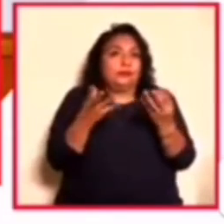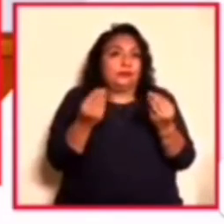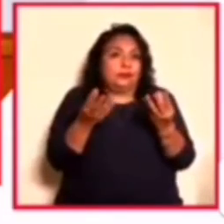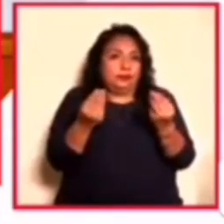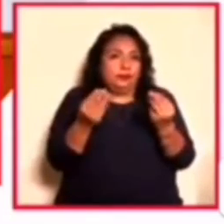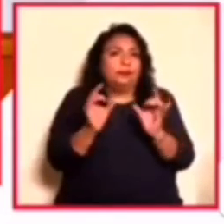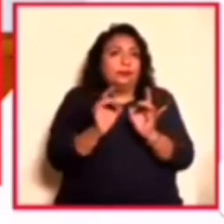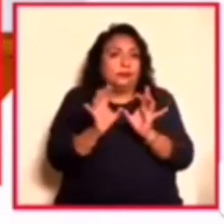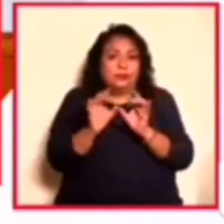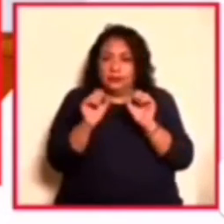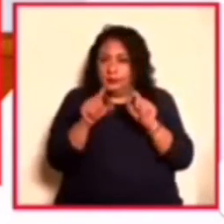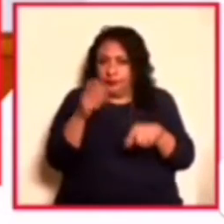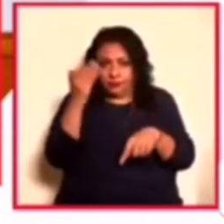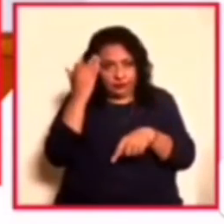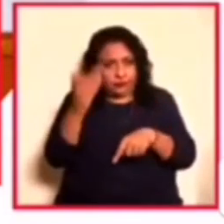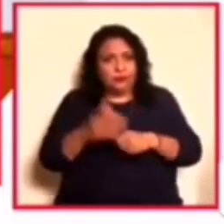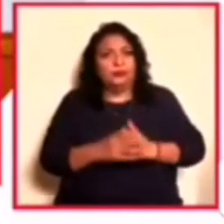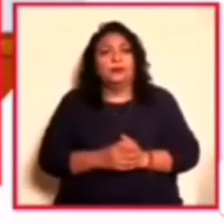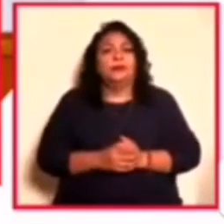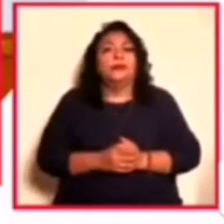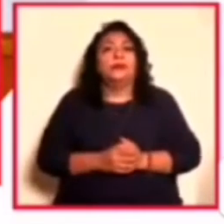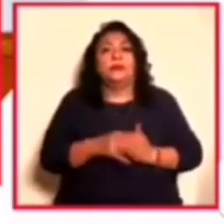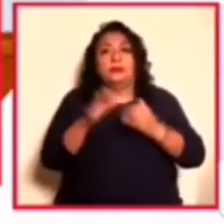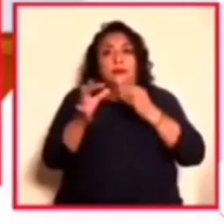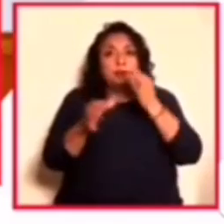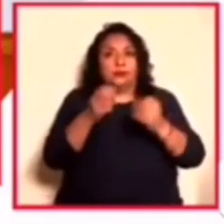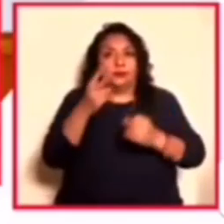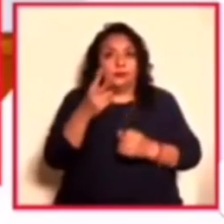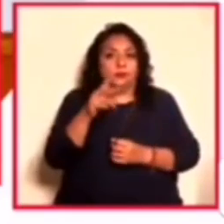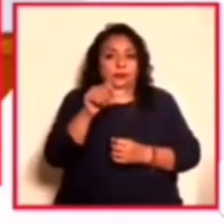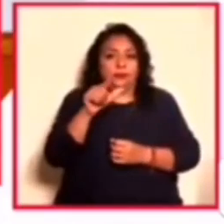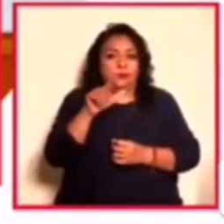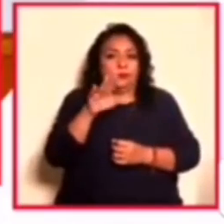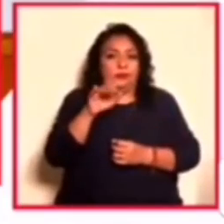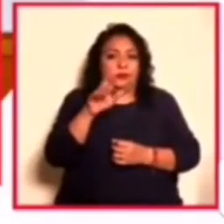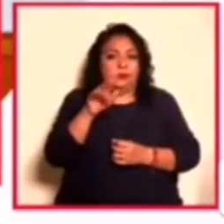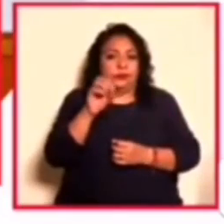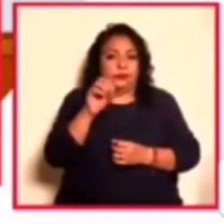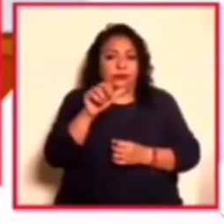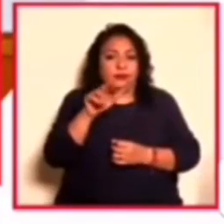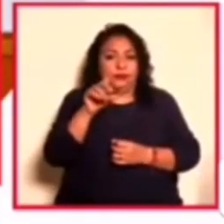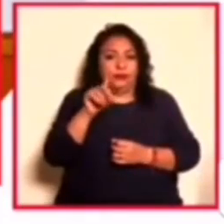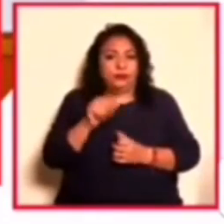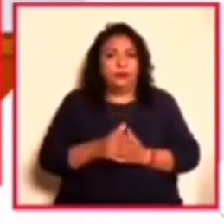suceden al mismo tiempo noticias 22 alberto aranda